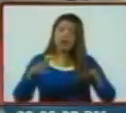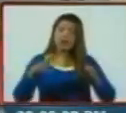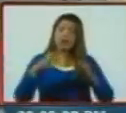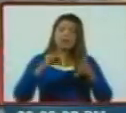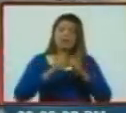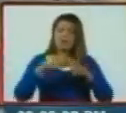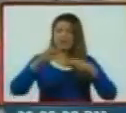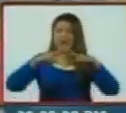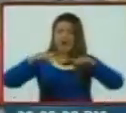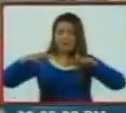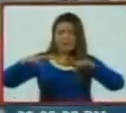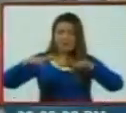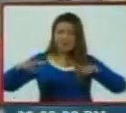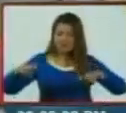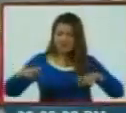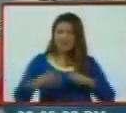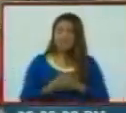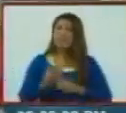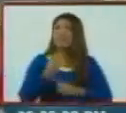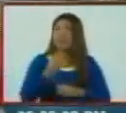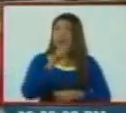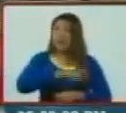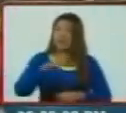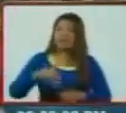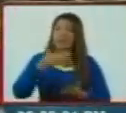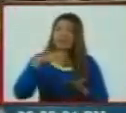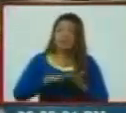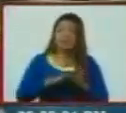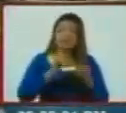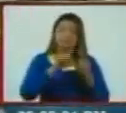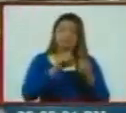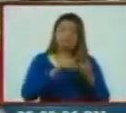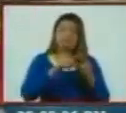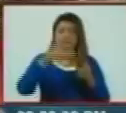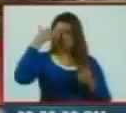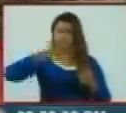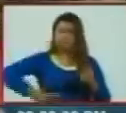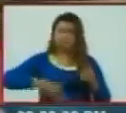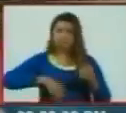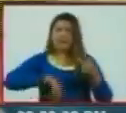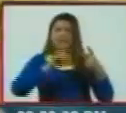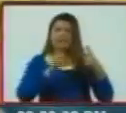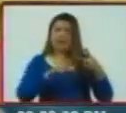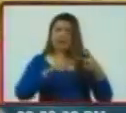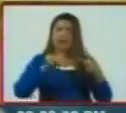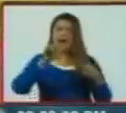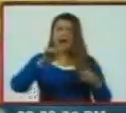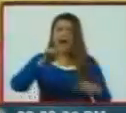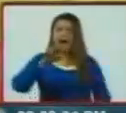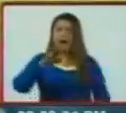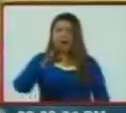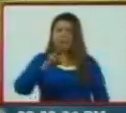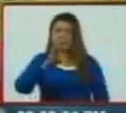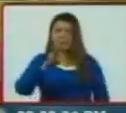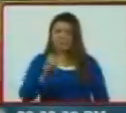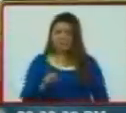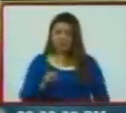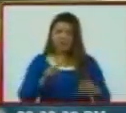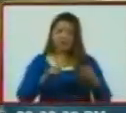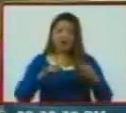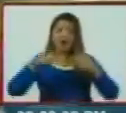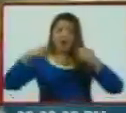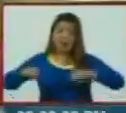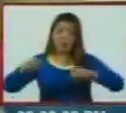investigación. Destacó que las víctimas fatales fueron identificadas como el sargento segundo Agnes Isaac López León y el motorizado